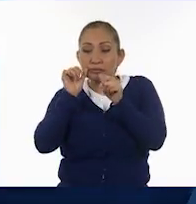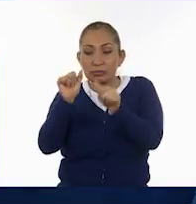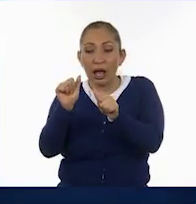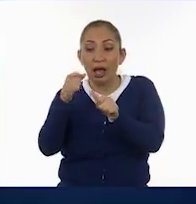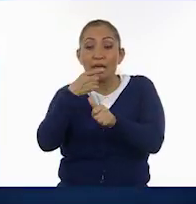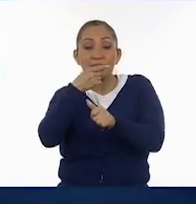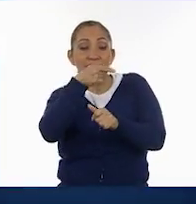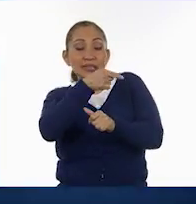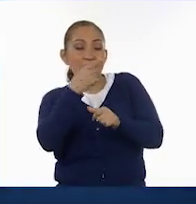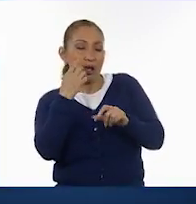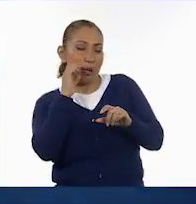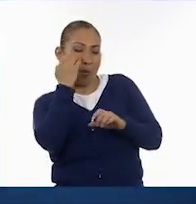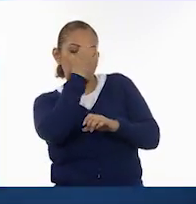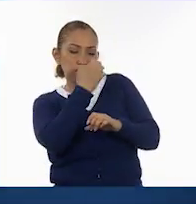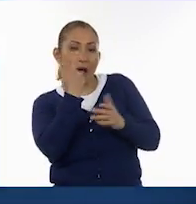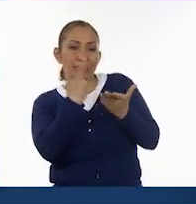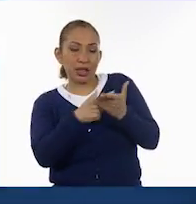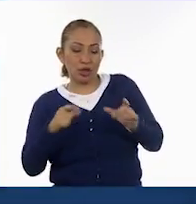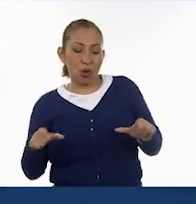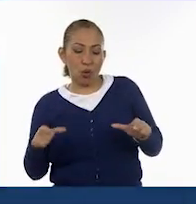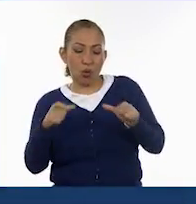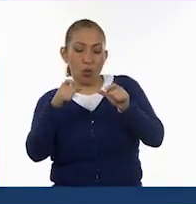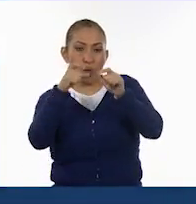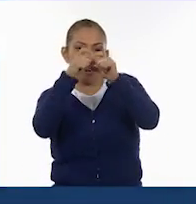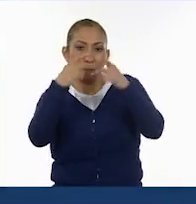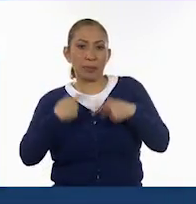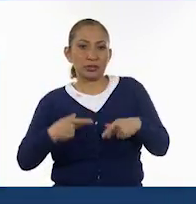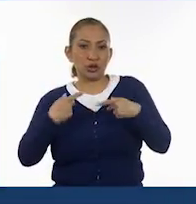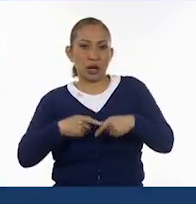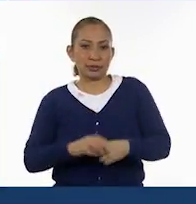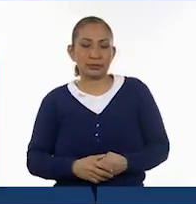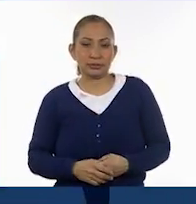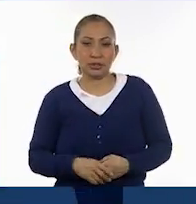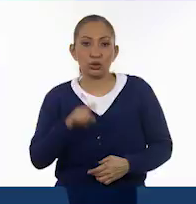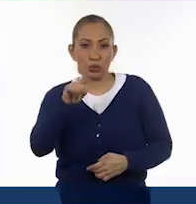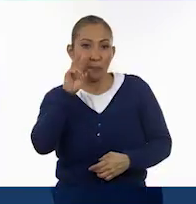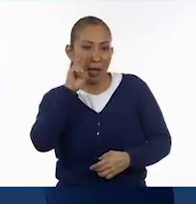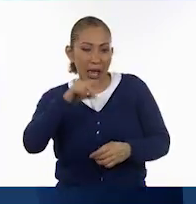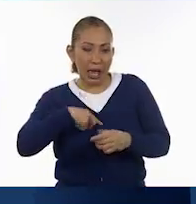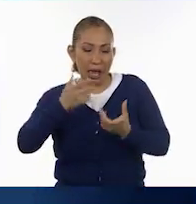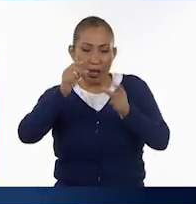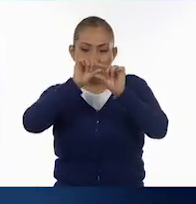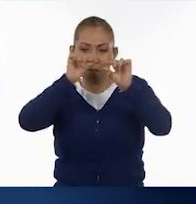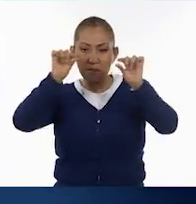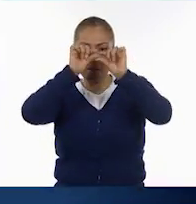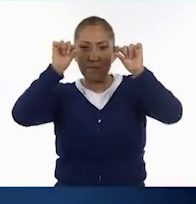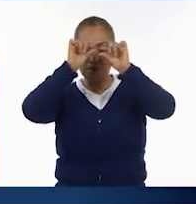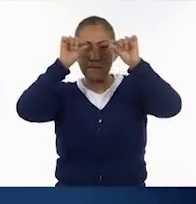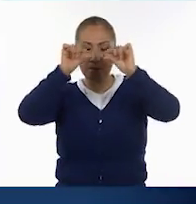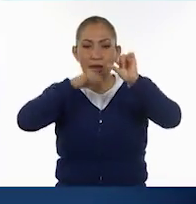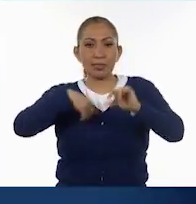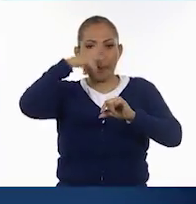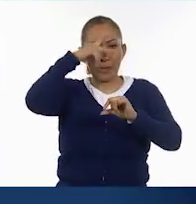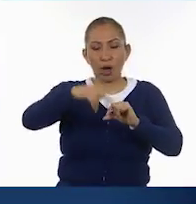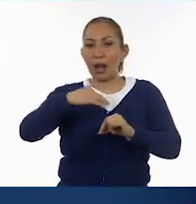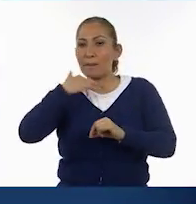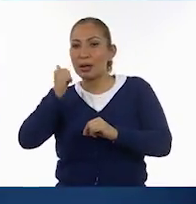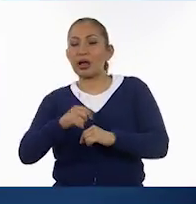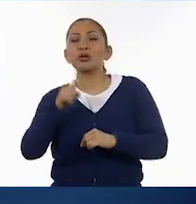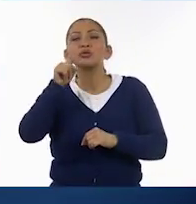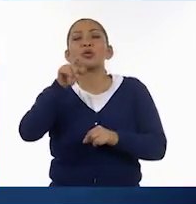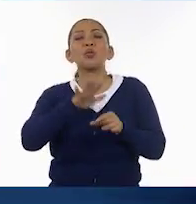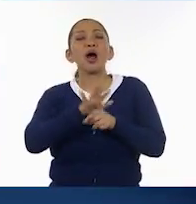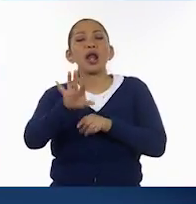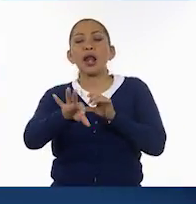que se indican según la composición de su población. Apóyate en las gráficas de México y Alemania. ¿Tú qué